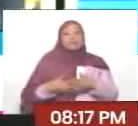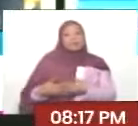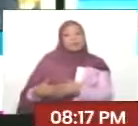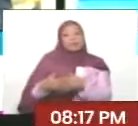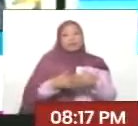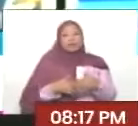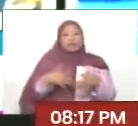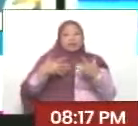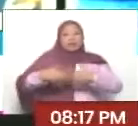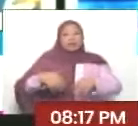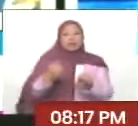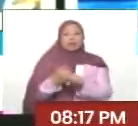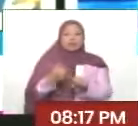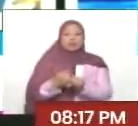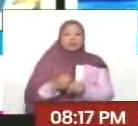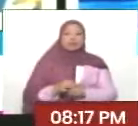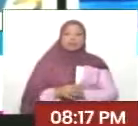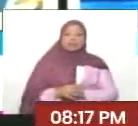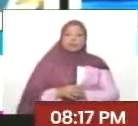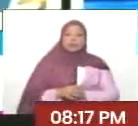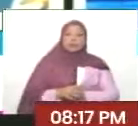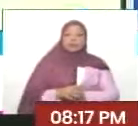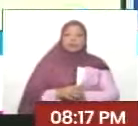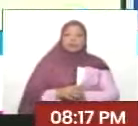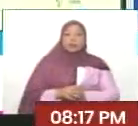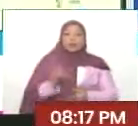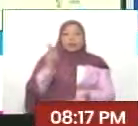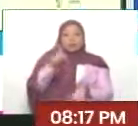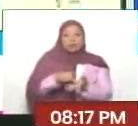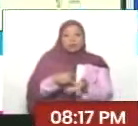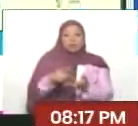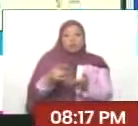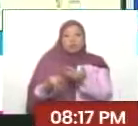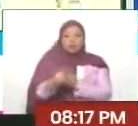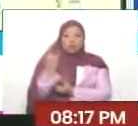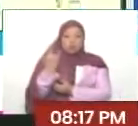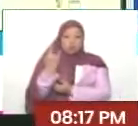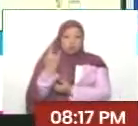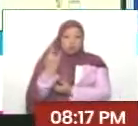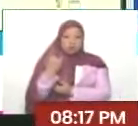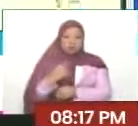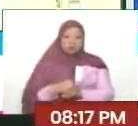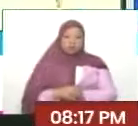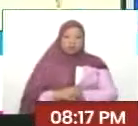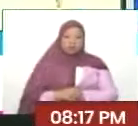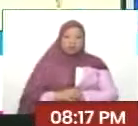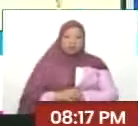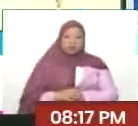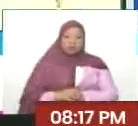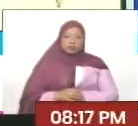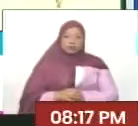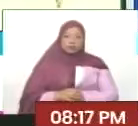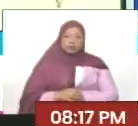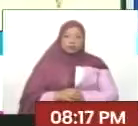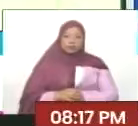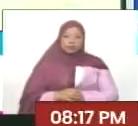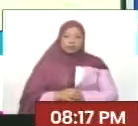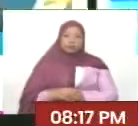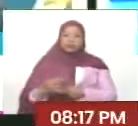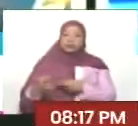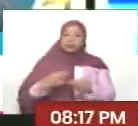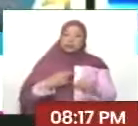las transnacionales. Ahí es donde nos quieren meter la trampa con el Esequibo. Así es. Por eso en